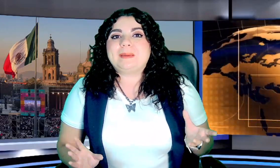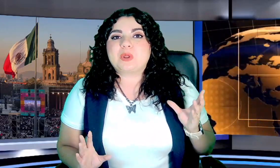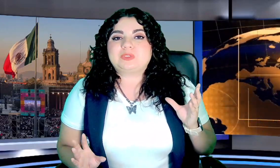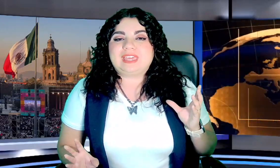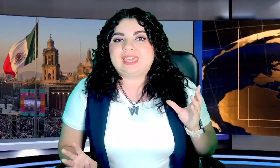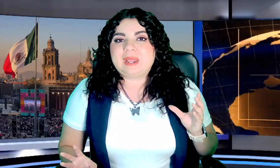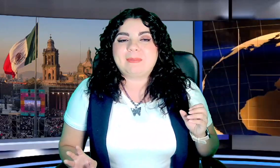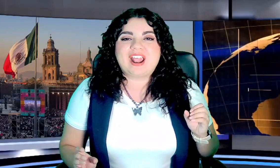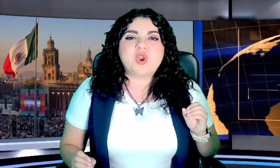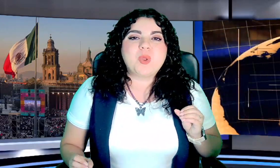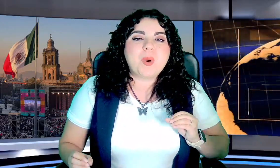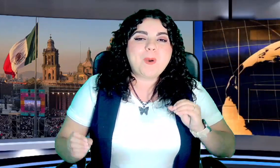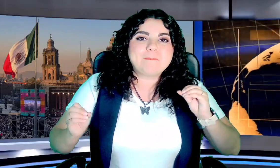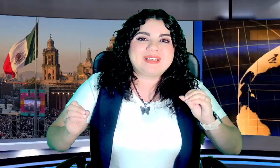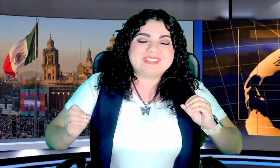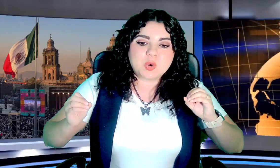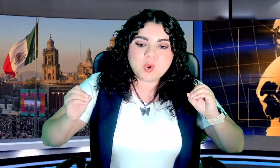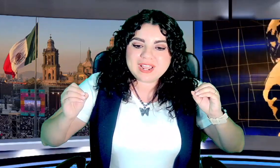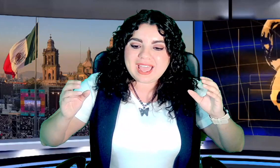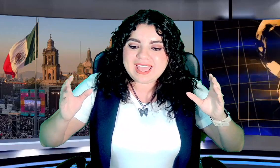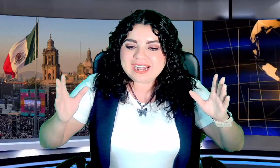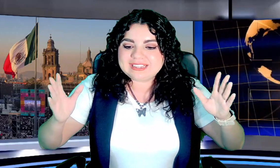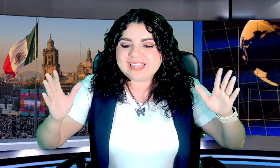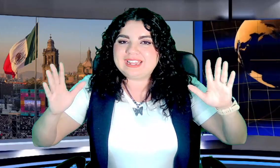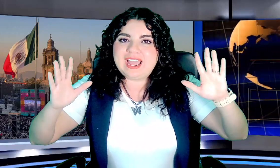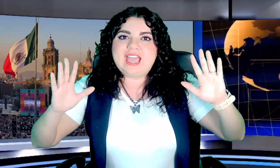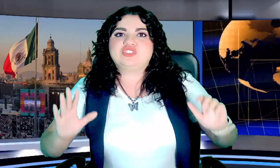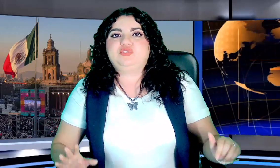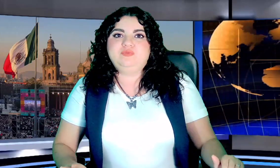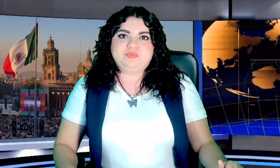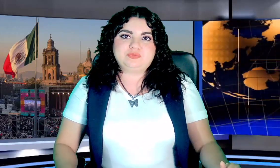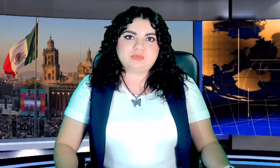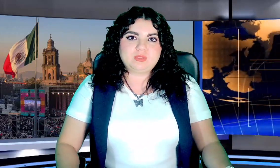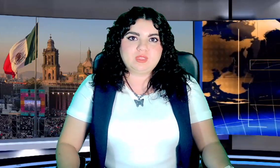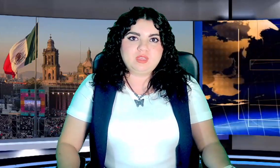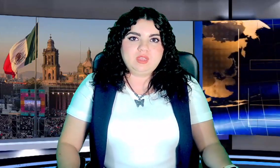puede proteger para no pasar o no caer tan gacho